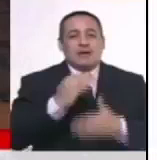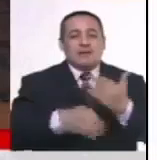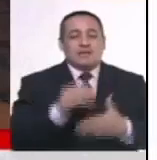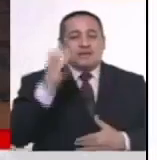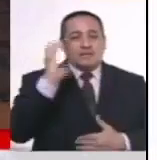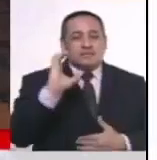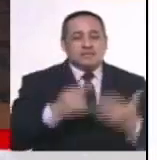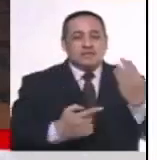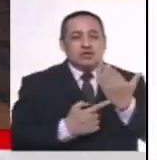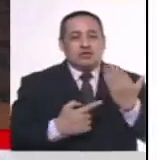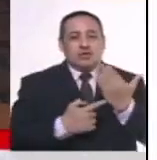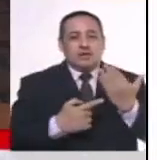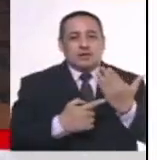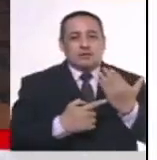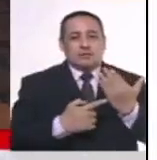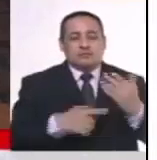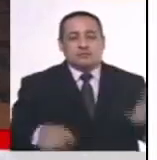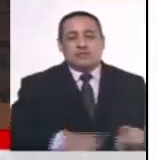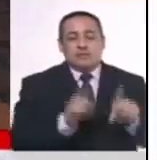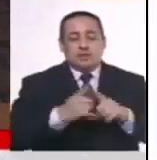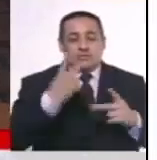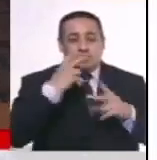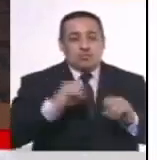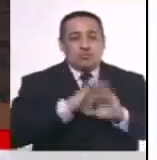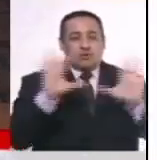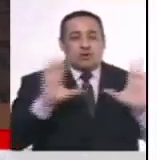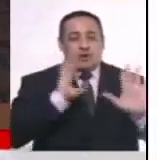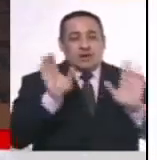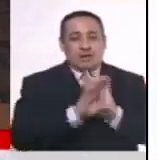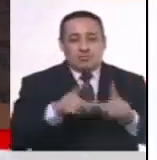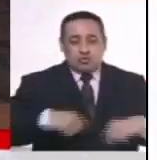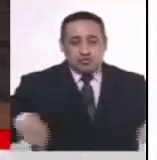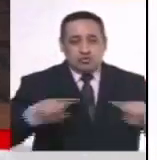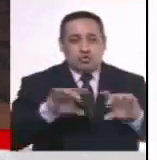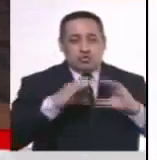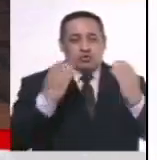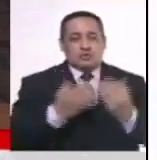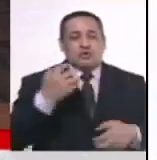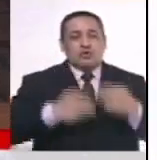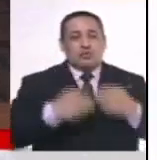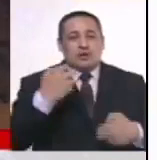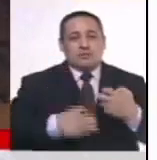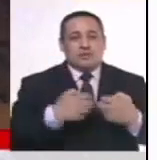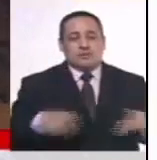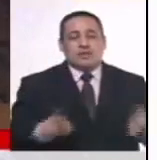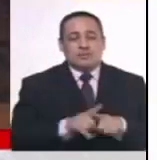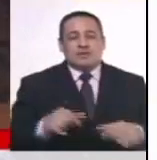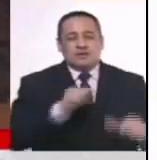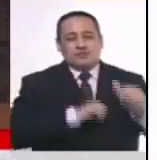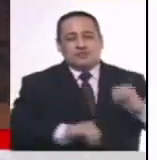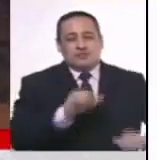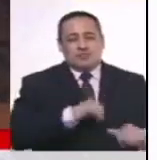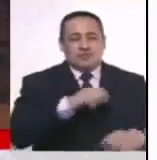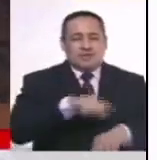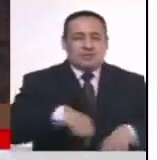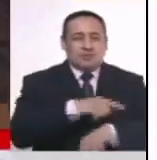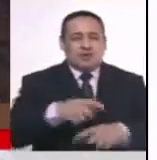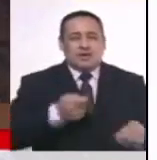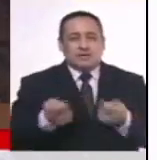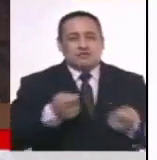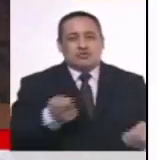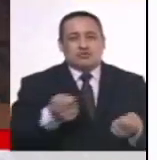ciencia y tecnología. Un claro ejemplo, colegas congresistas, de esta problemática que sufrimos en la demora de la